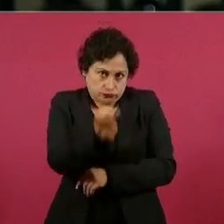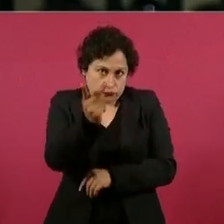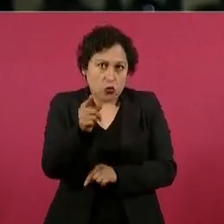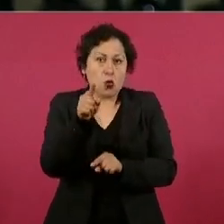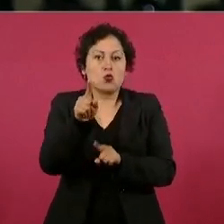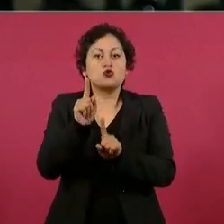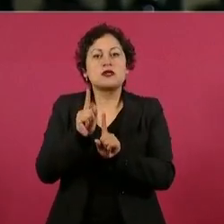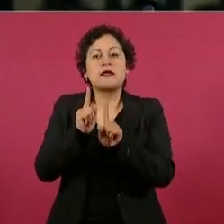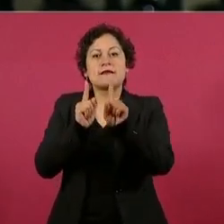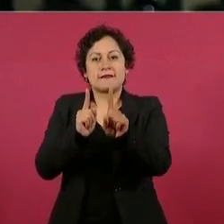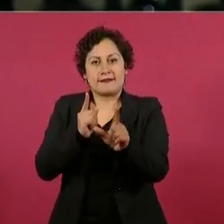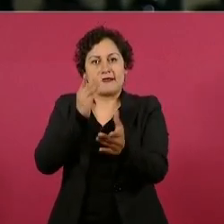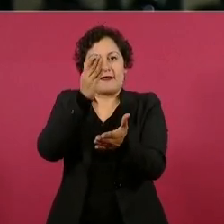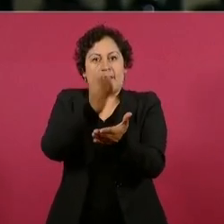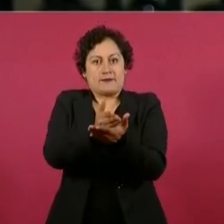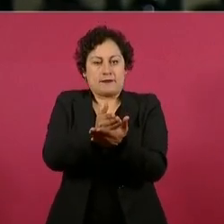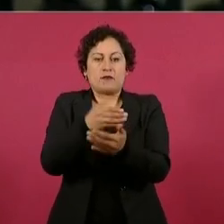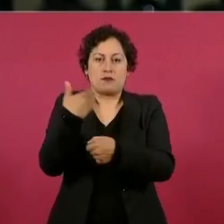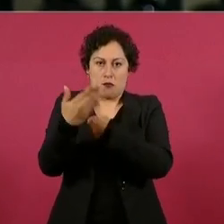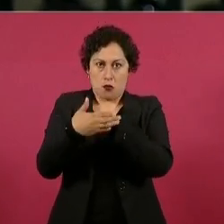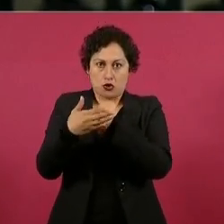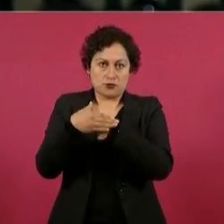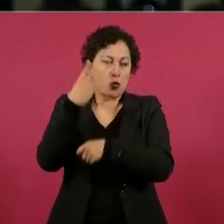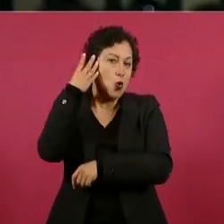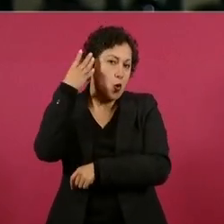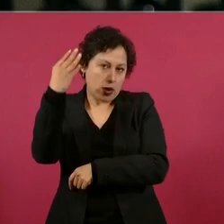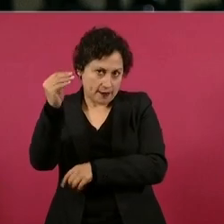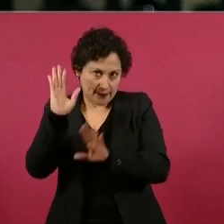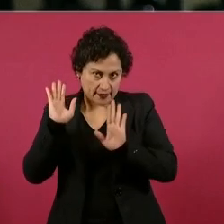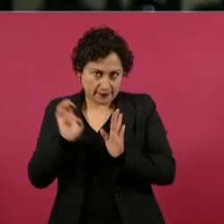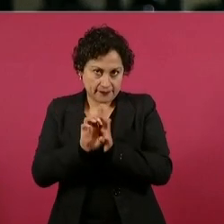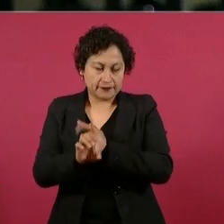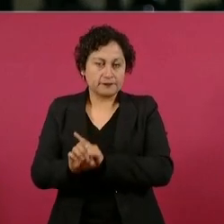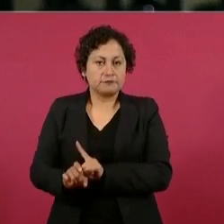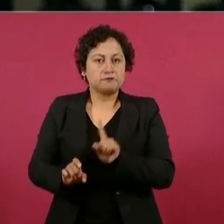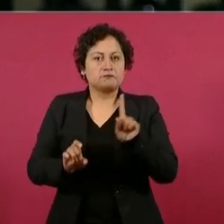caso, por ejemplo, sería Colima, y está todo el día con